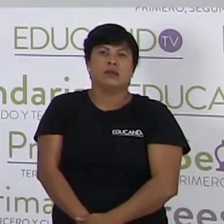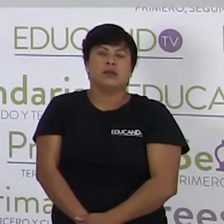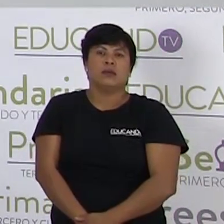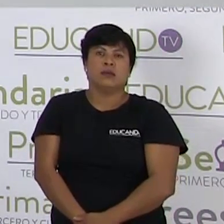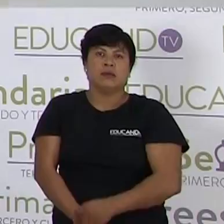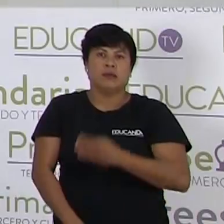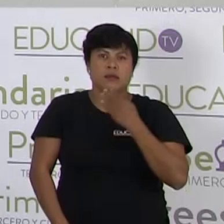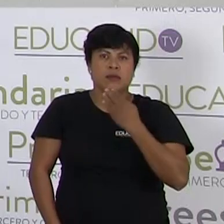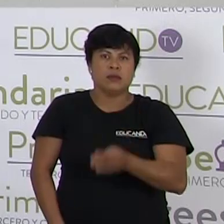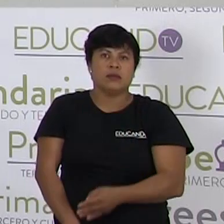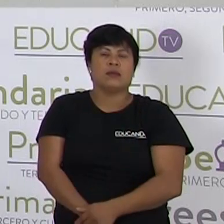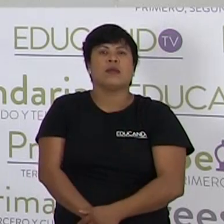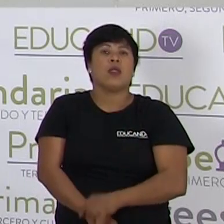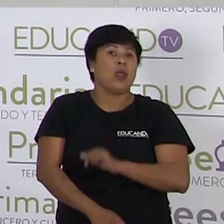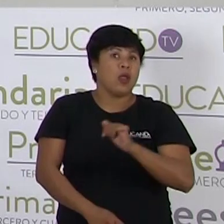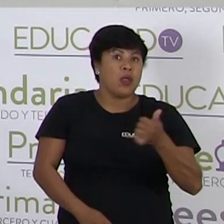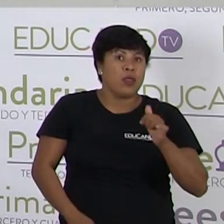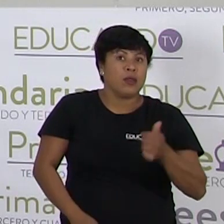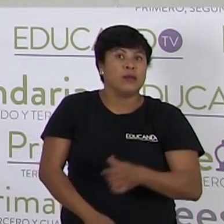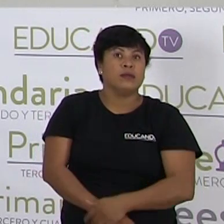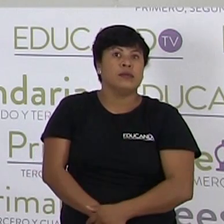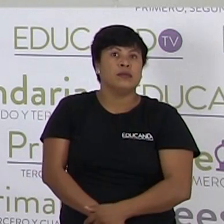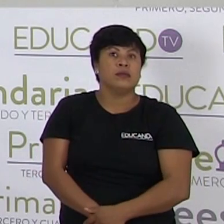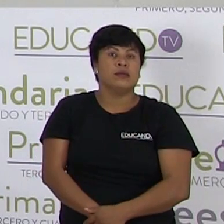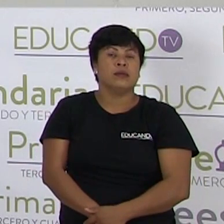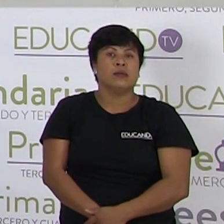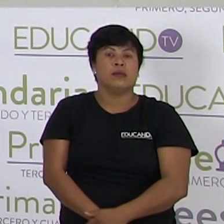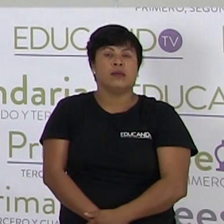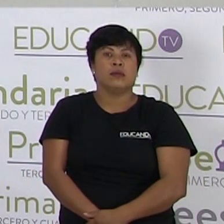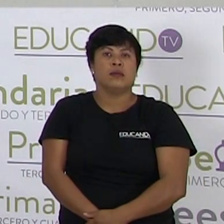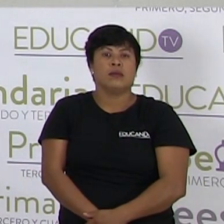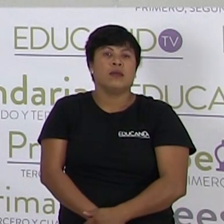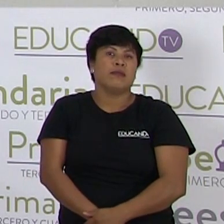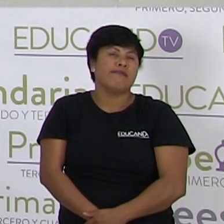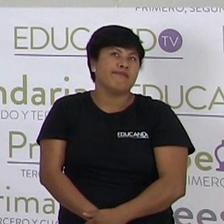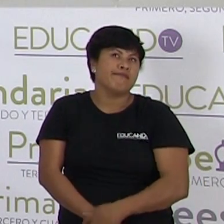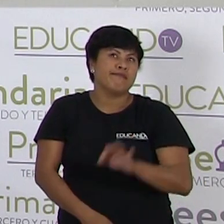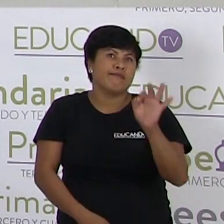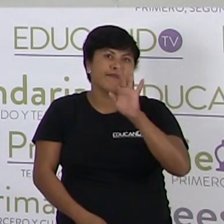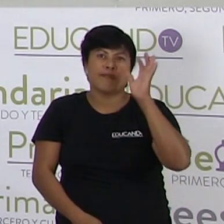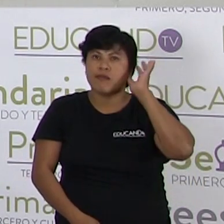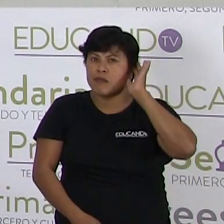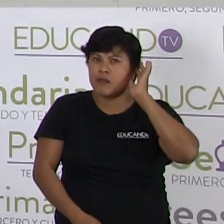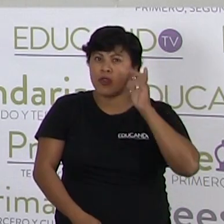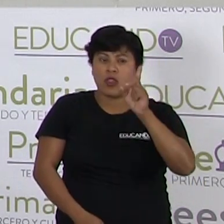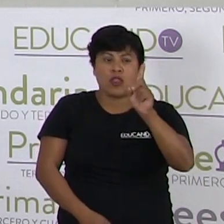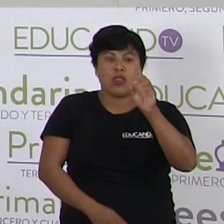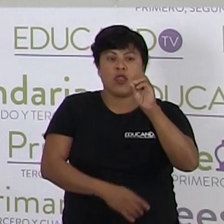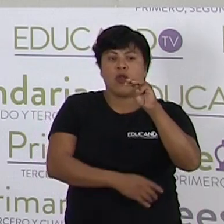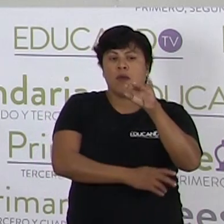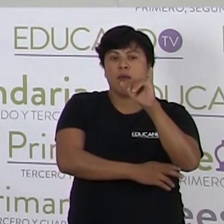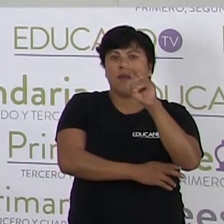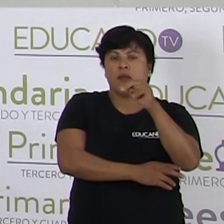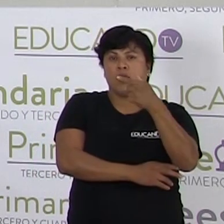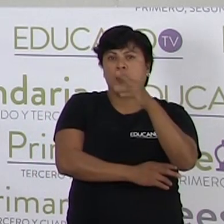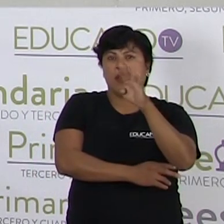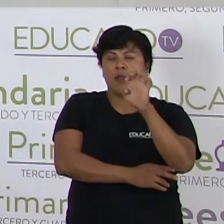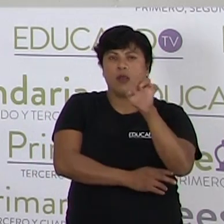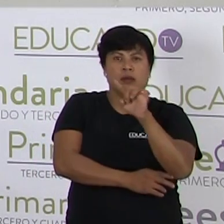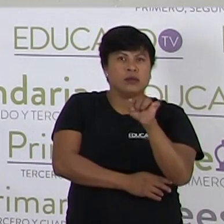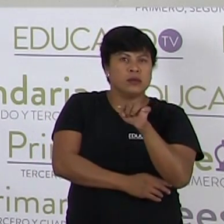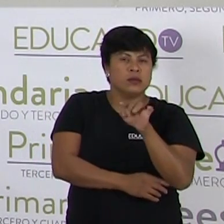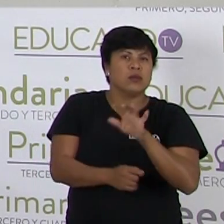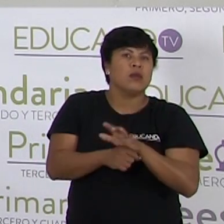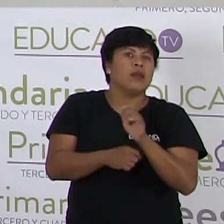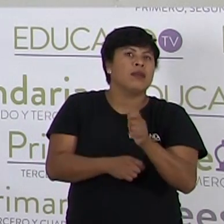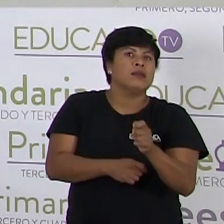Muy bien. ¿Cuál otro? ¿Han escuchado Domínguez? ¿De qué